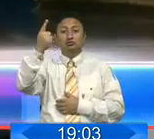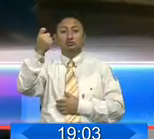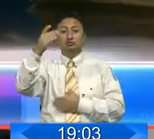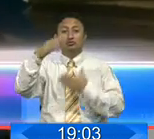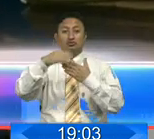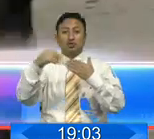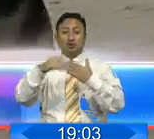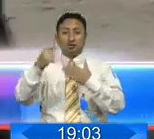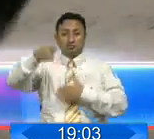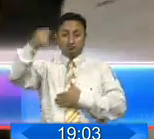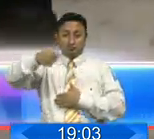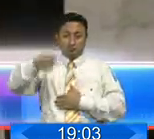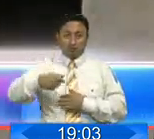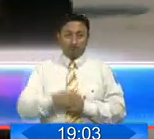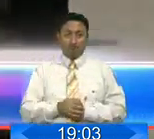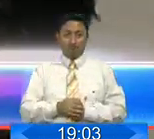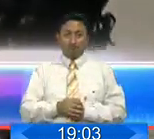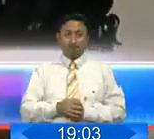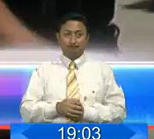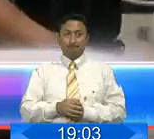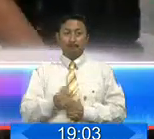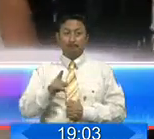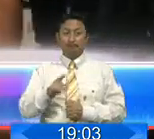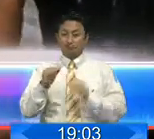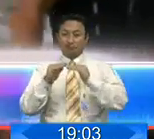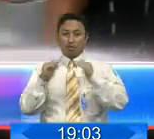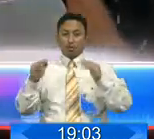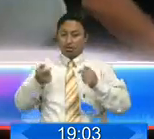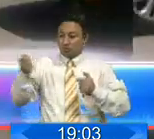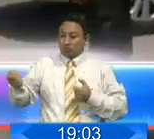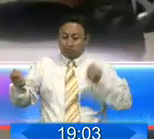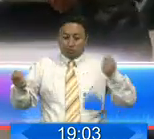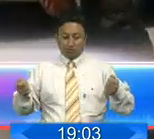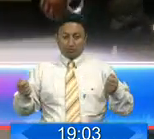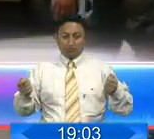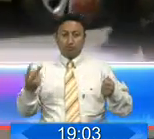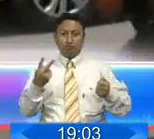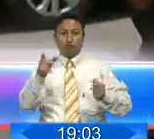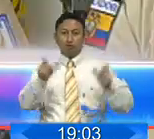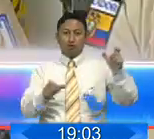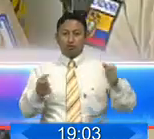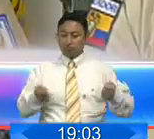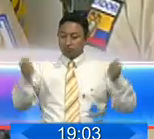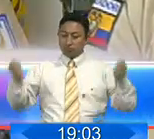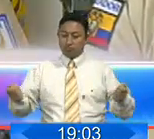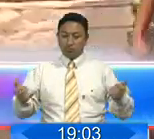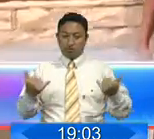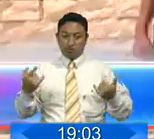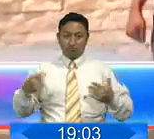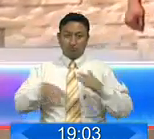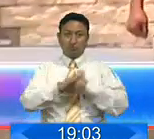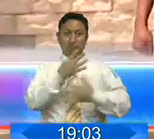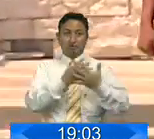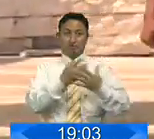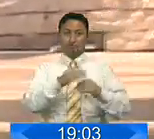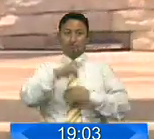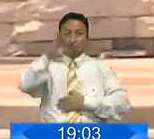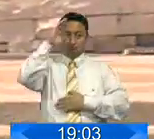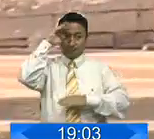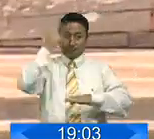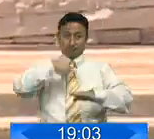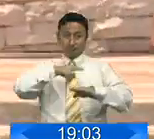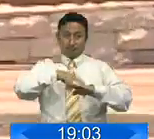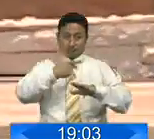$5,811 en efectivo, distribuidos equitativamente en las dos personas hoy detenidas. La Policía Nacional con